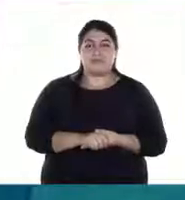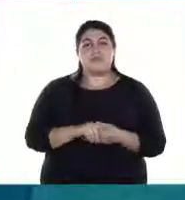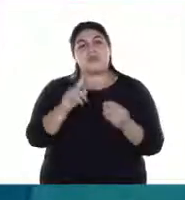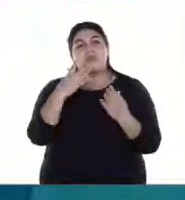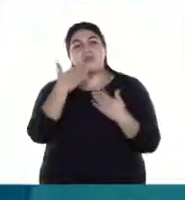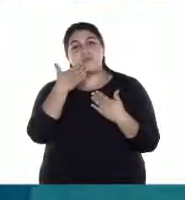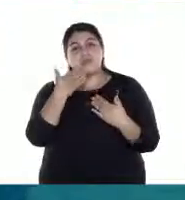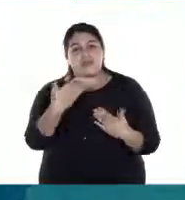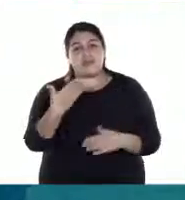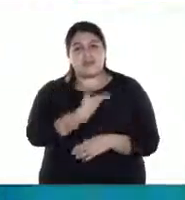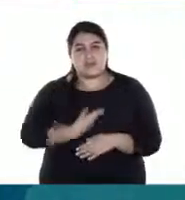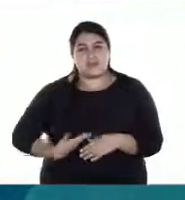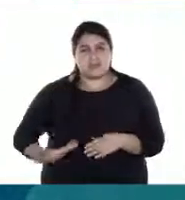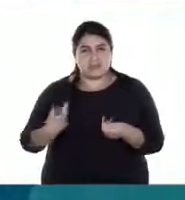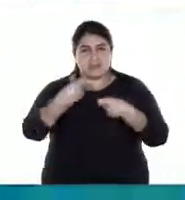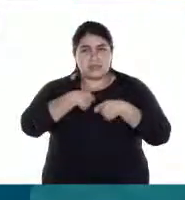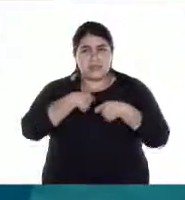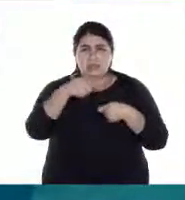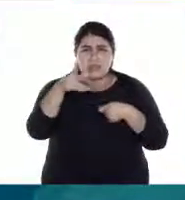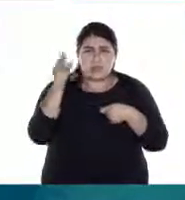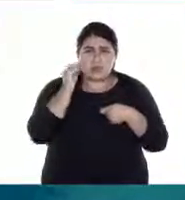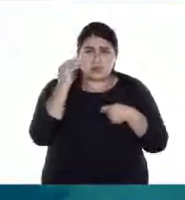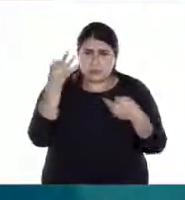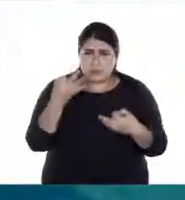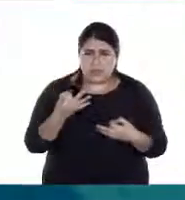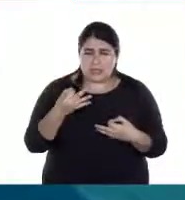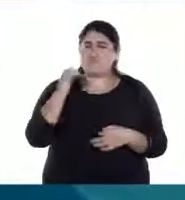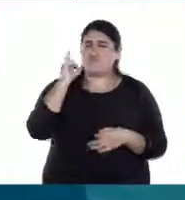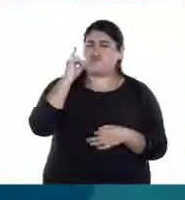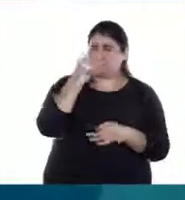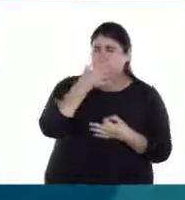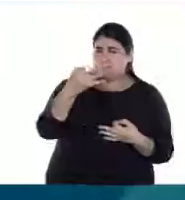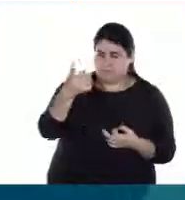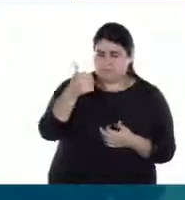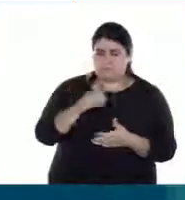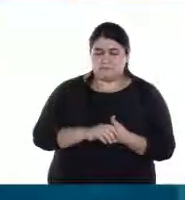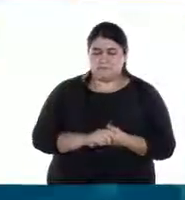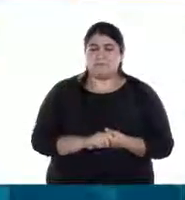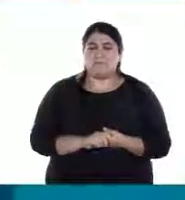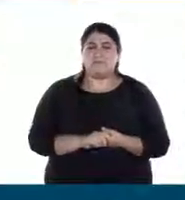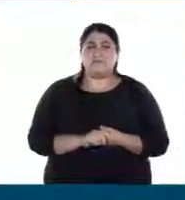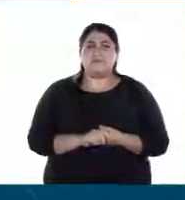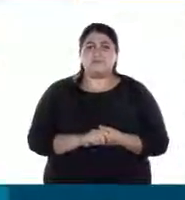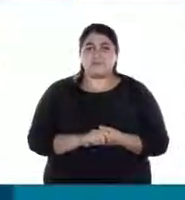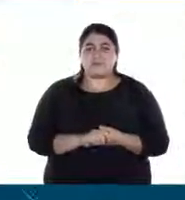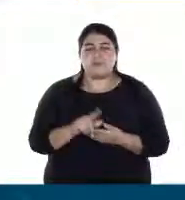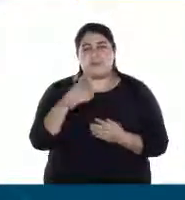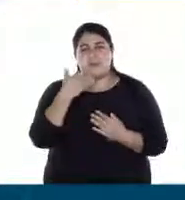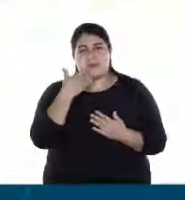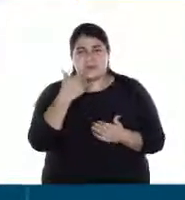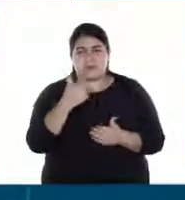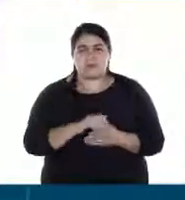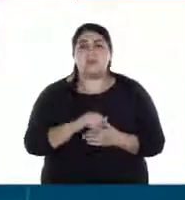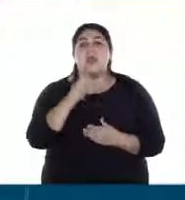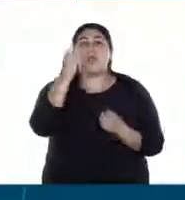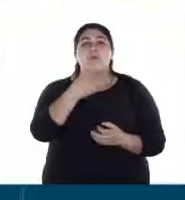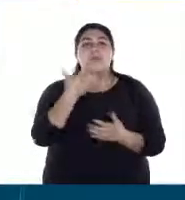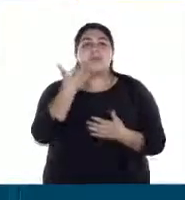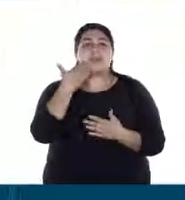Gracias, señor presidente. No sé si me escuchan bien. Sí, diputado, lo escuchamos. Gracias. Buenas